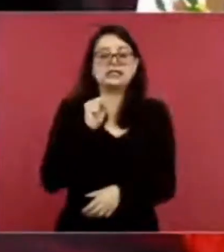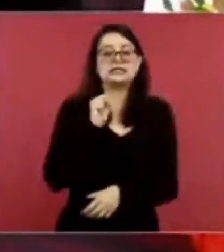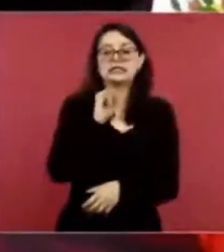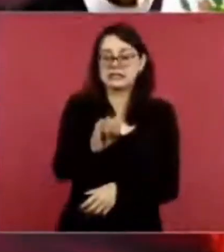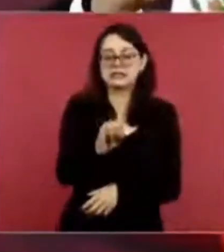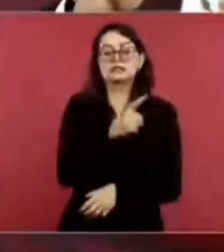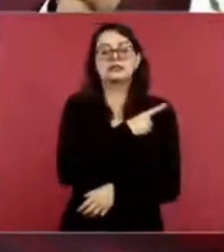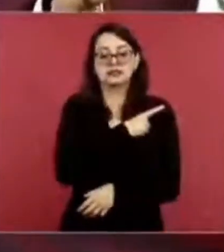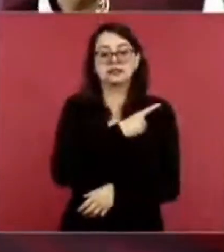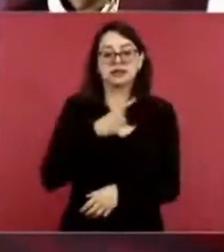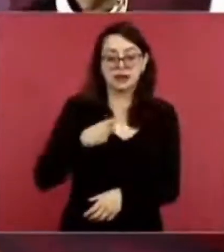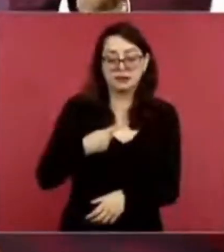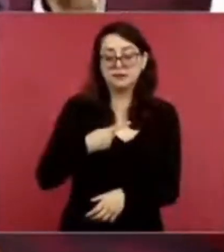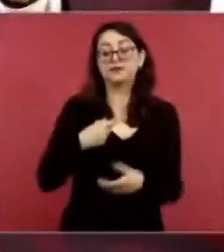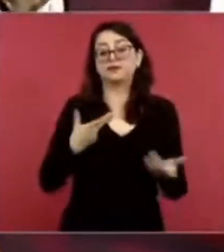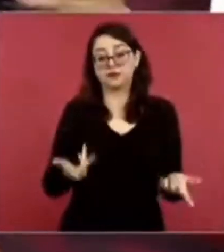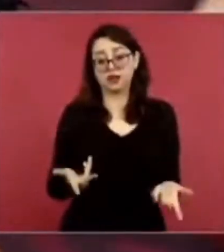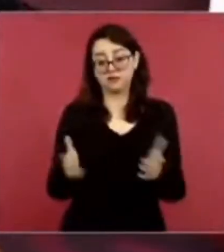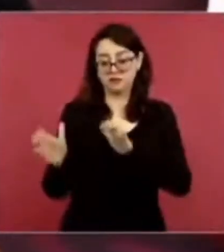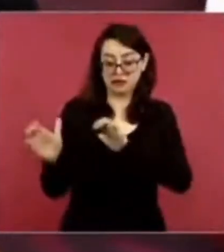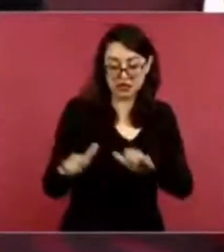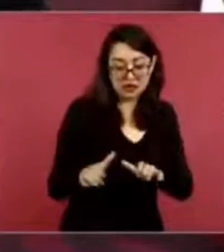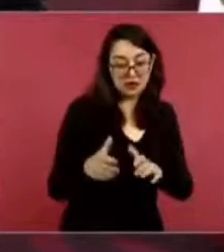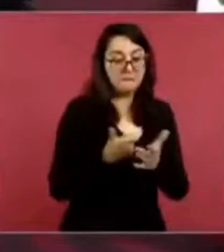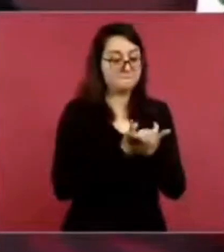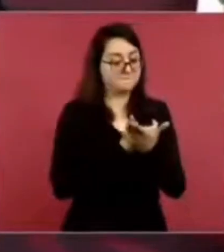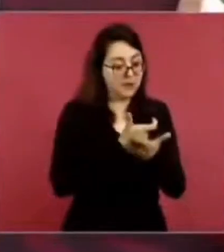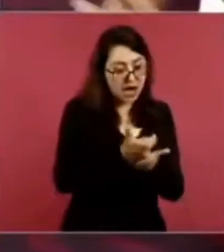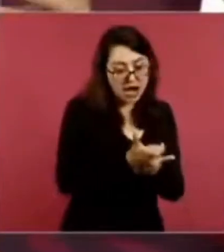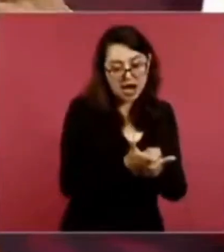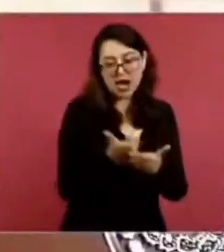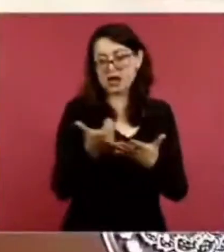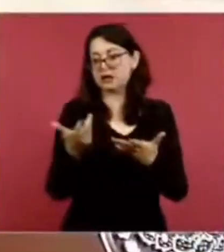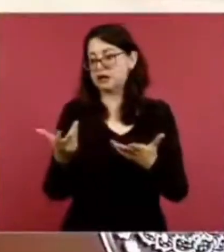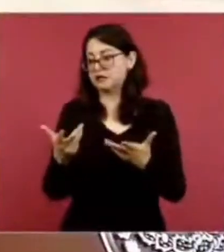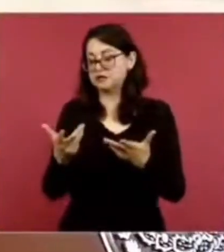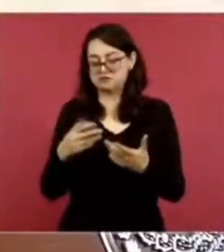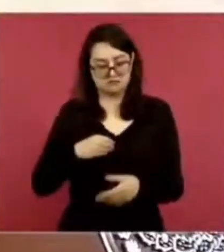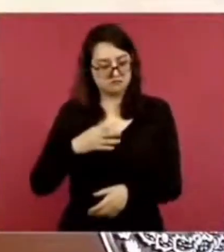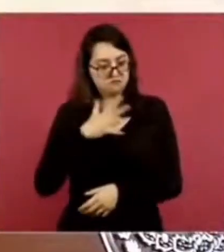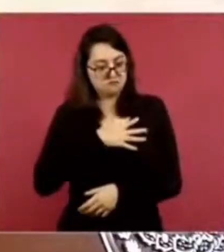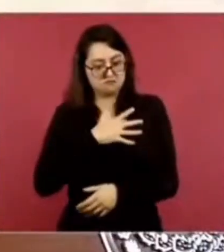hay empleo y hay salarios y hay bienestar.